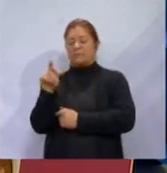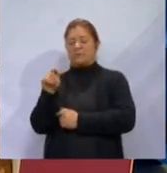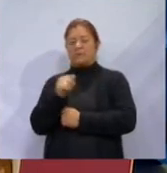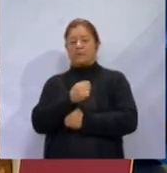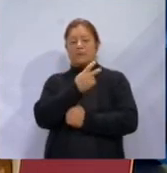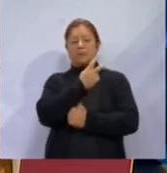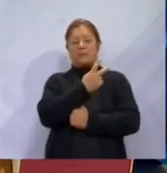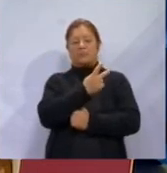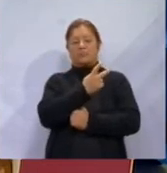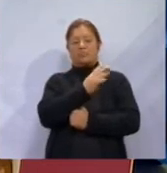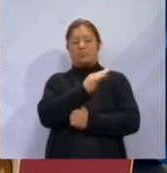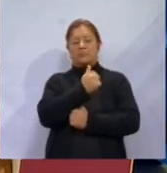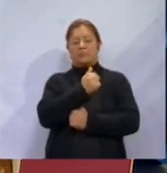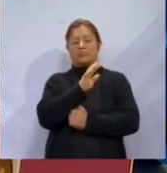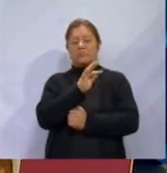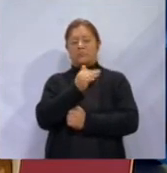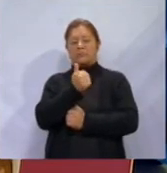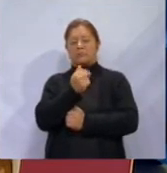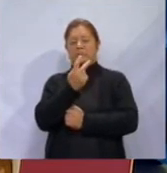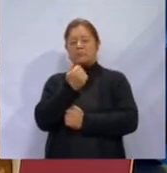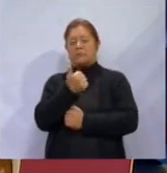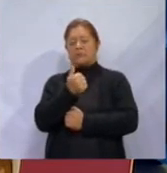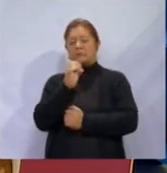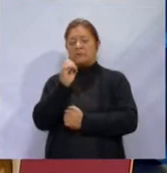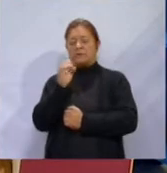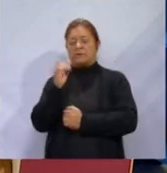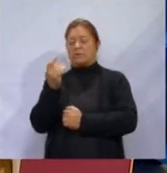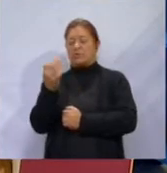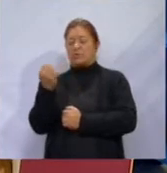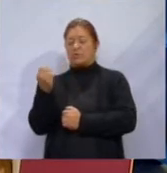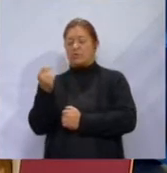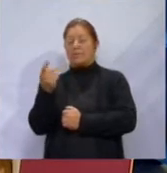246-46-269-70. Recuerden la línea directa